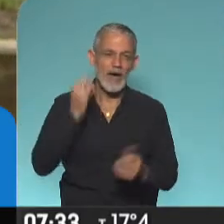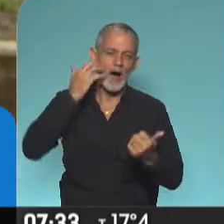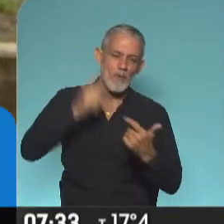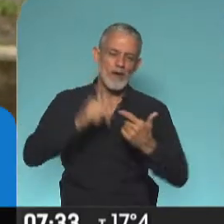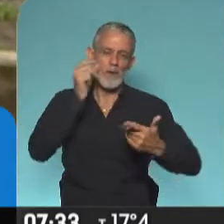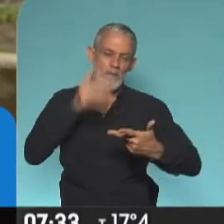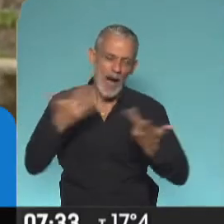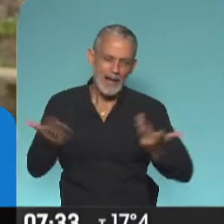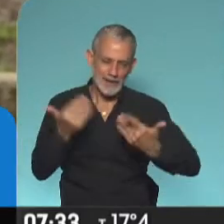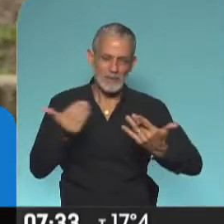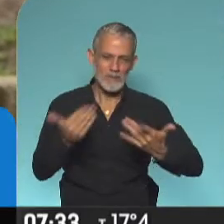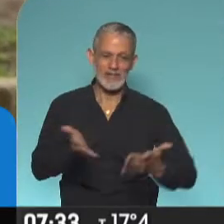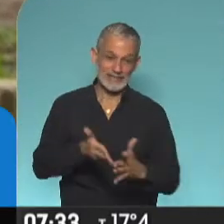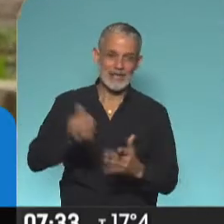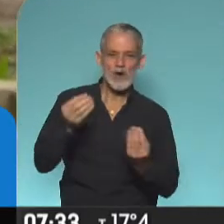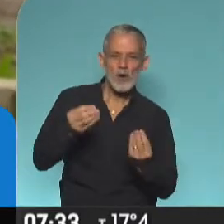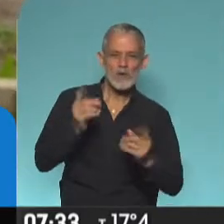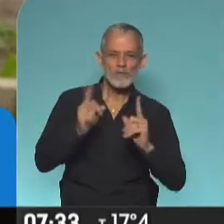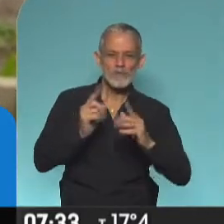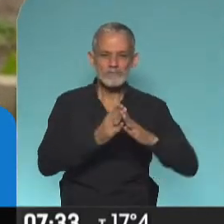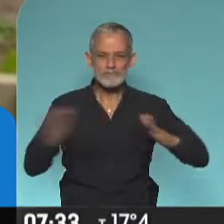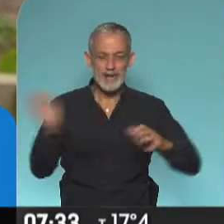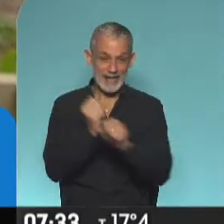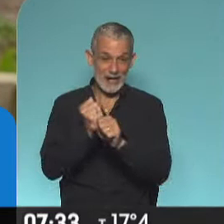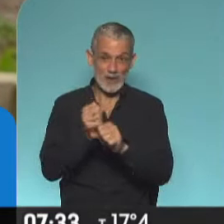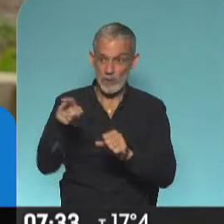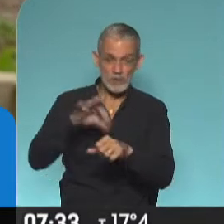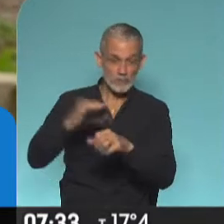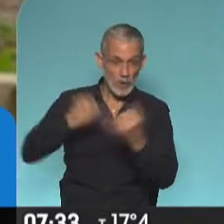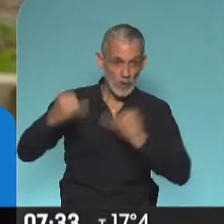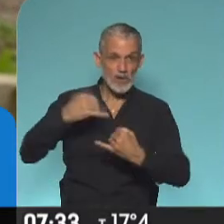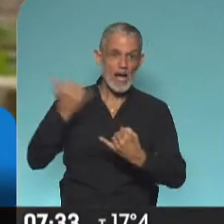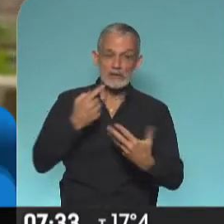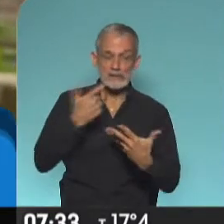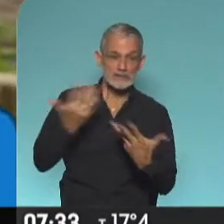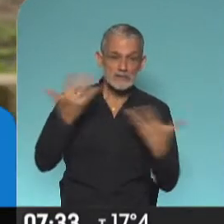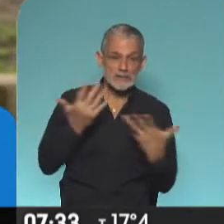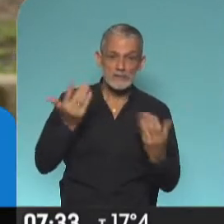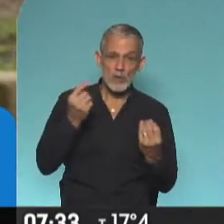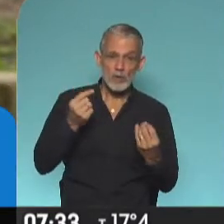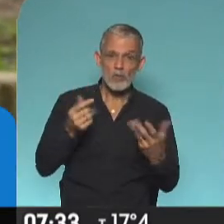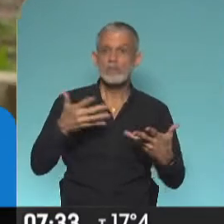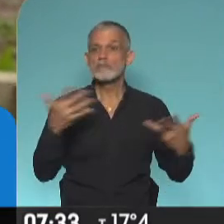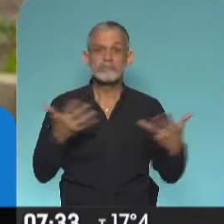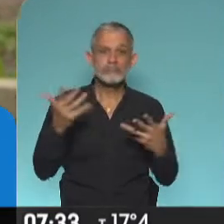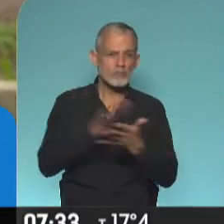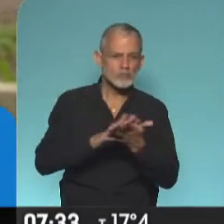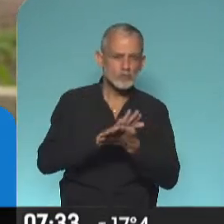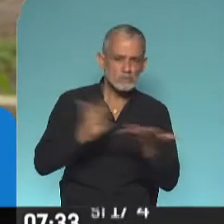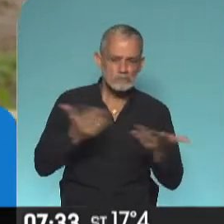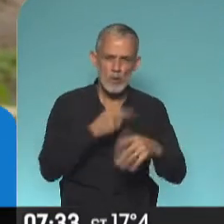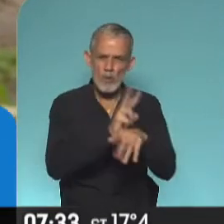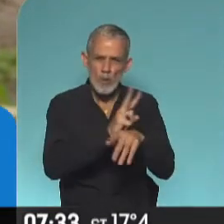nuestros padres. ¿Cómo sigue todo esto, doctora? Porque usted recién hablaba de que hay un marco de incertidumbre porque no vemos un horizonte cercano. ¿Cómo